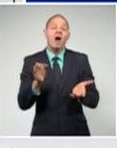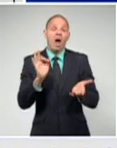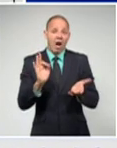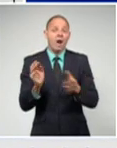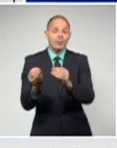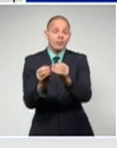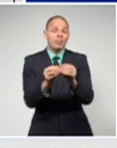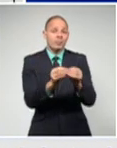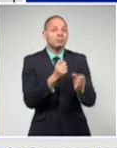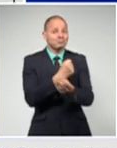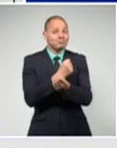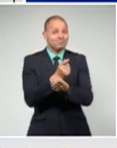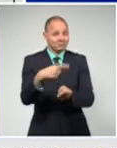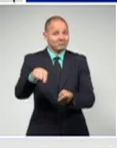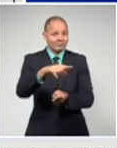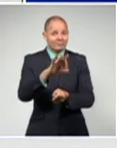riesgo.